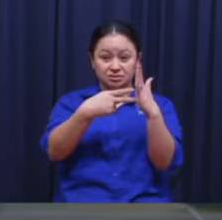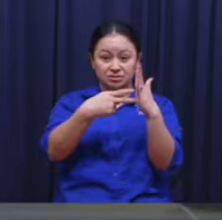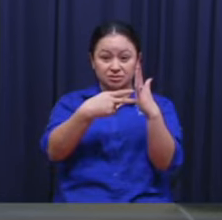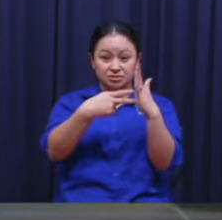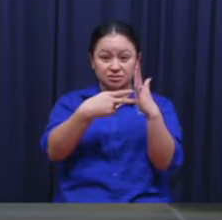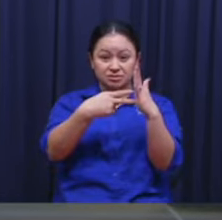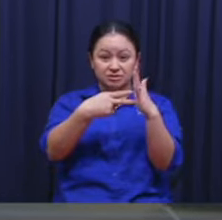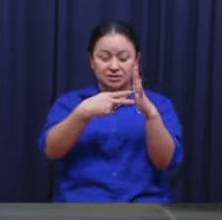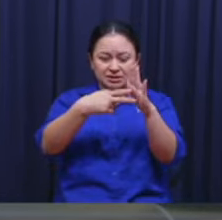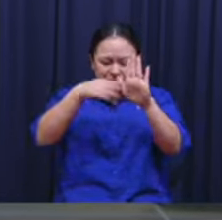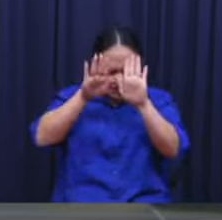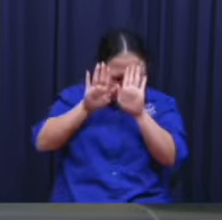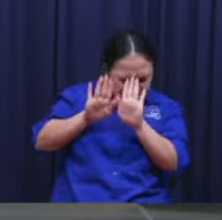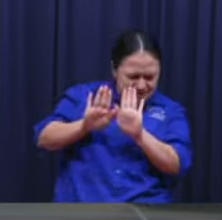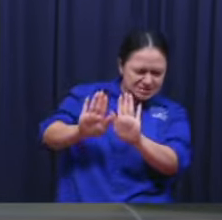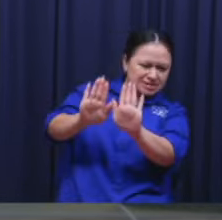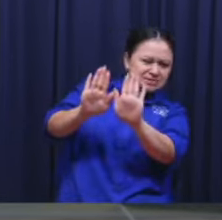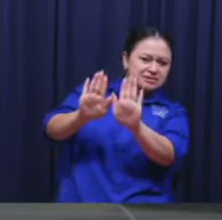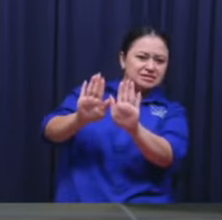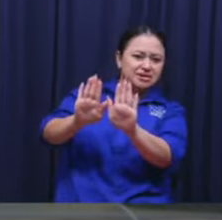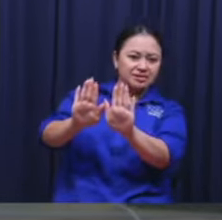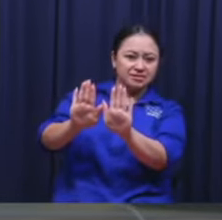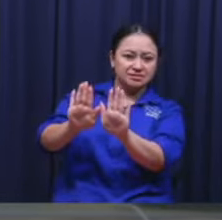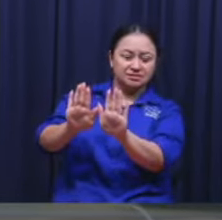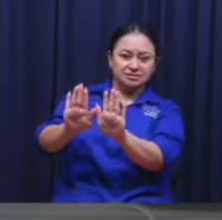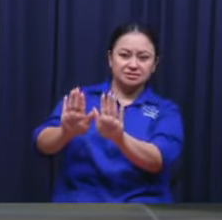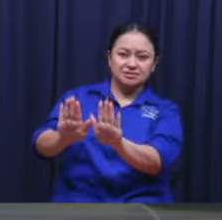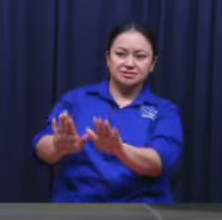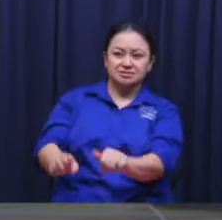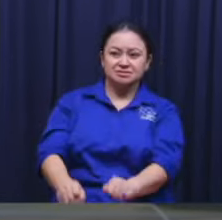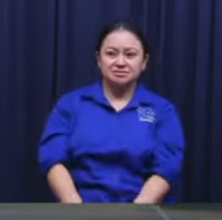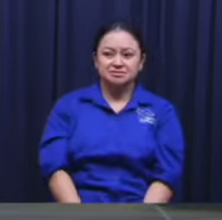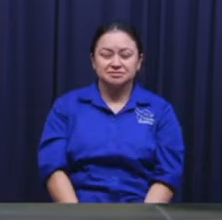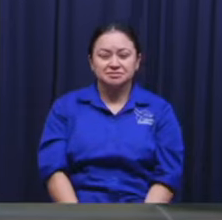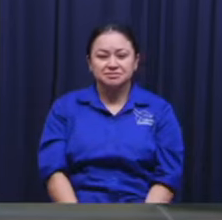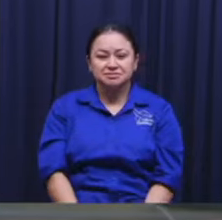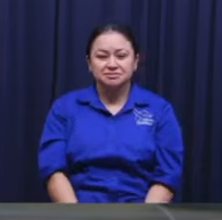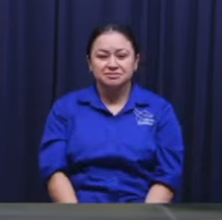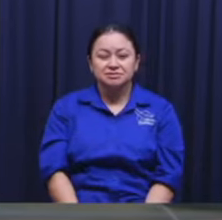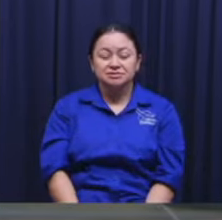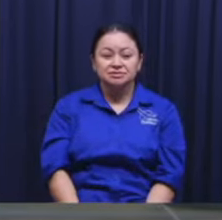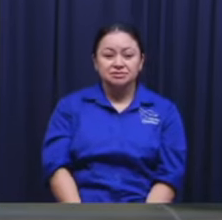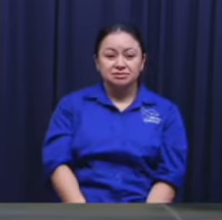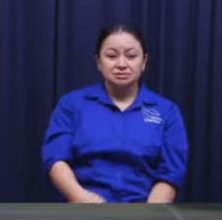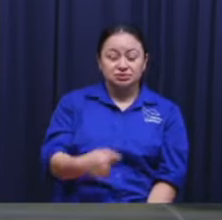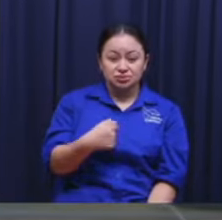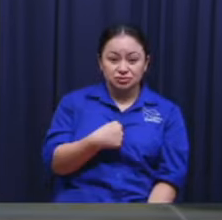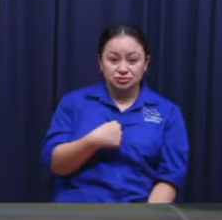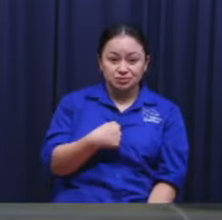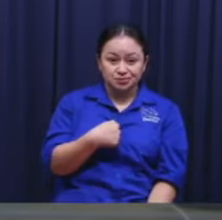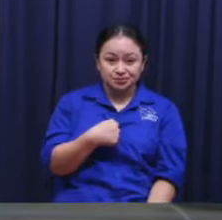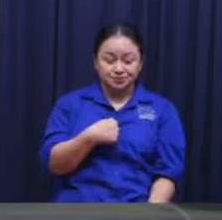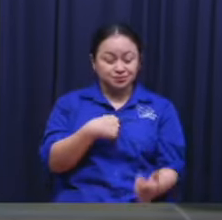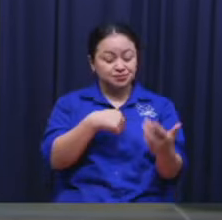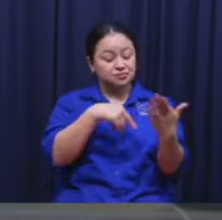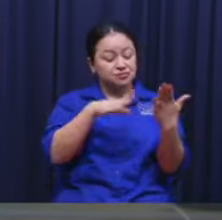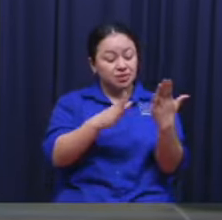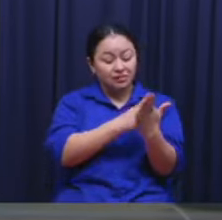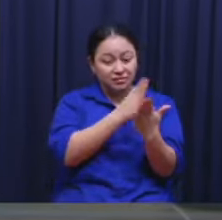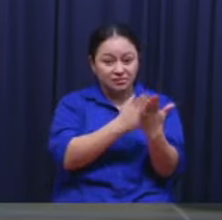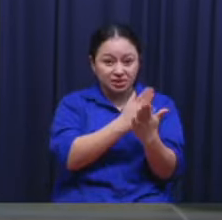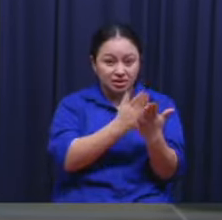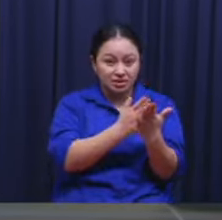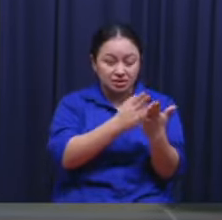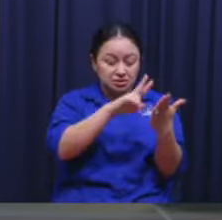resistencia. Entonces, le voy a leer una versión en donde se utiliza esto. Siempre